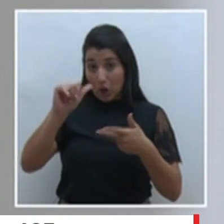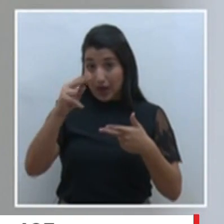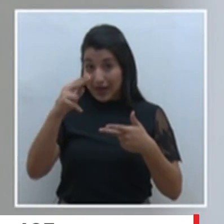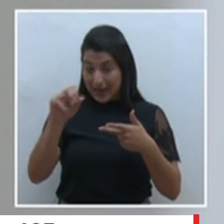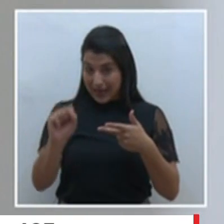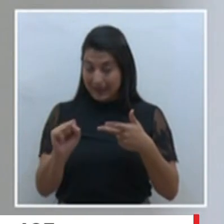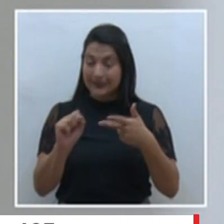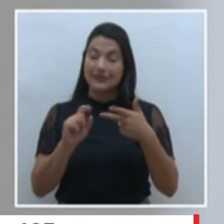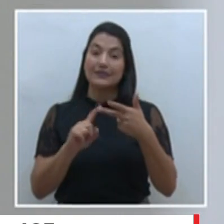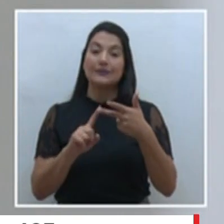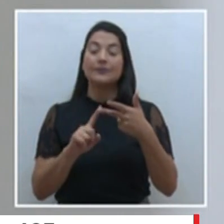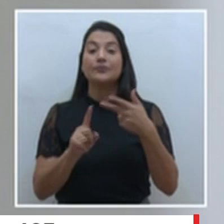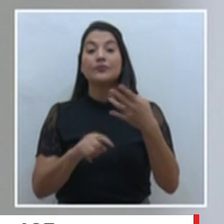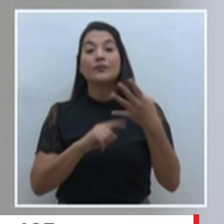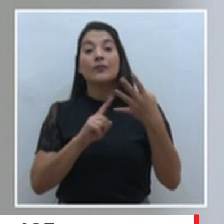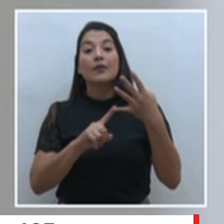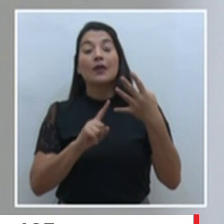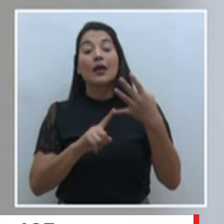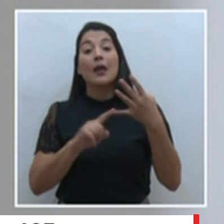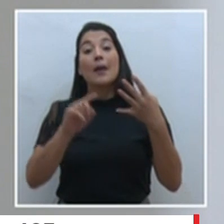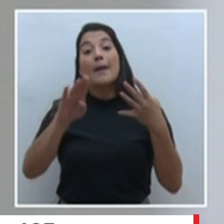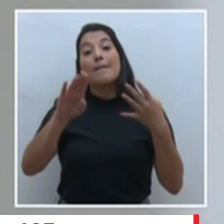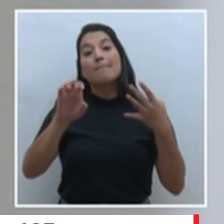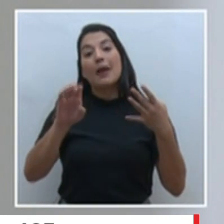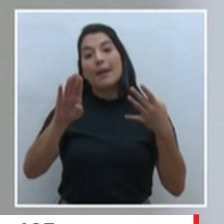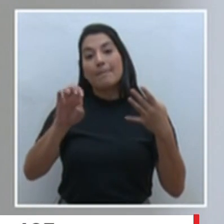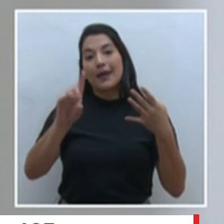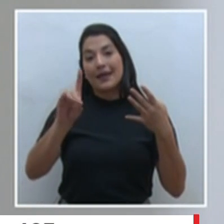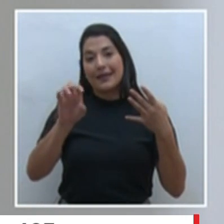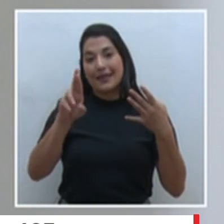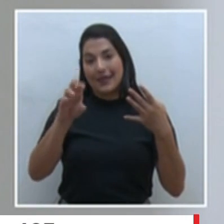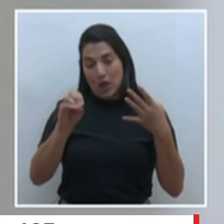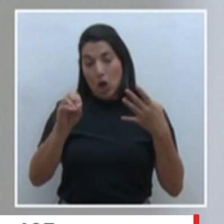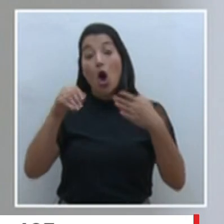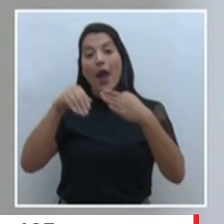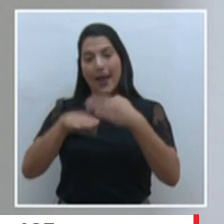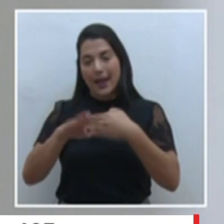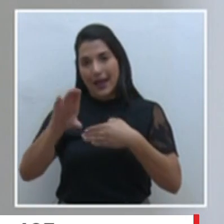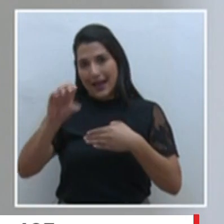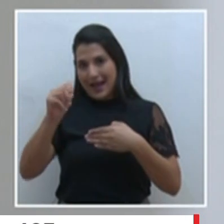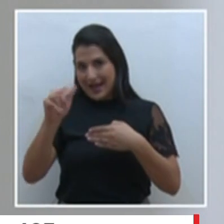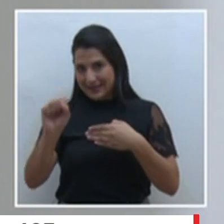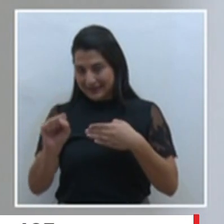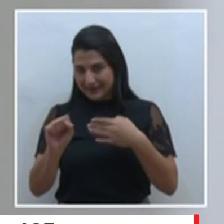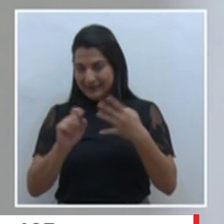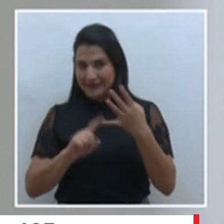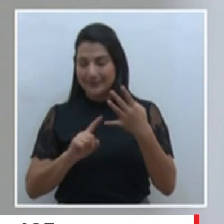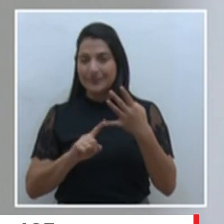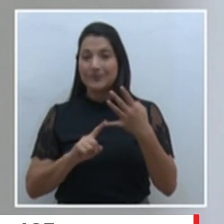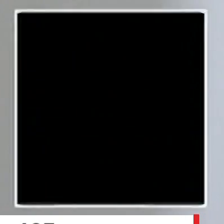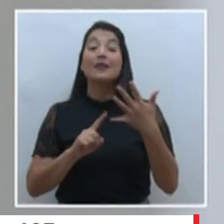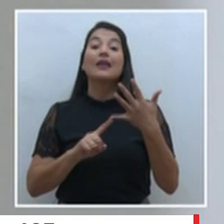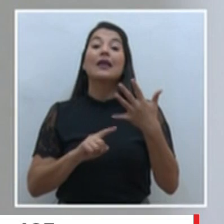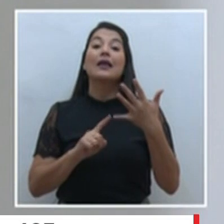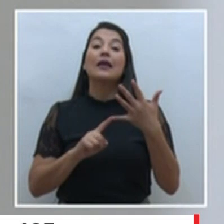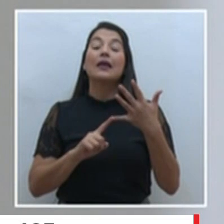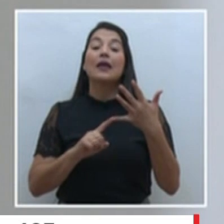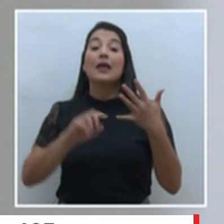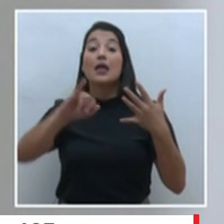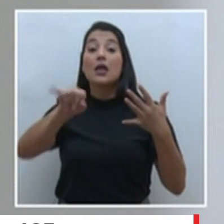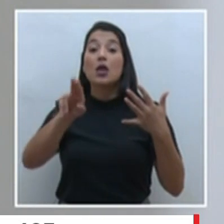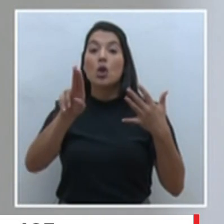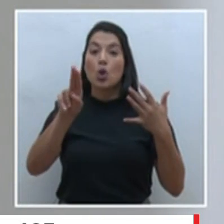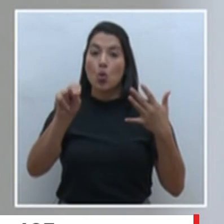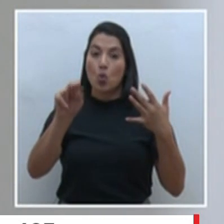distrito central Cañas, y Bebedero, en el cantón de Cañas, y el distrito de Las